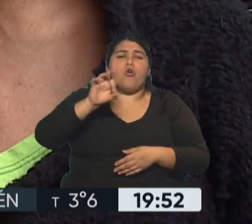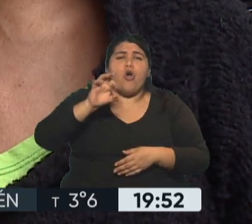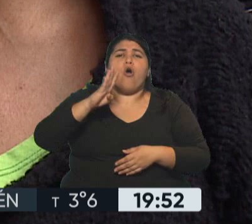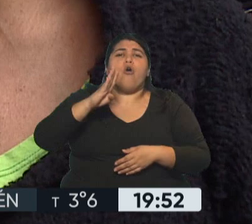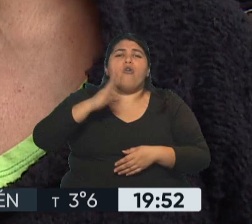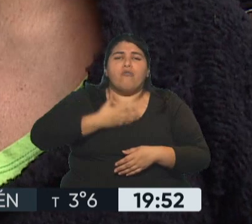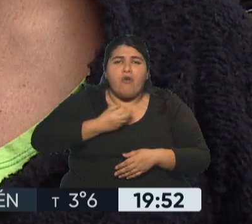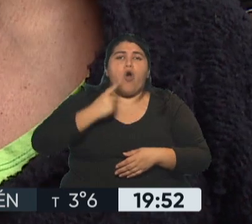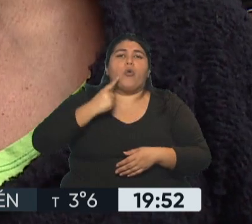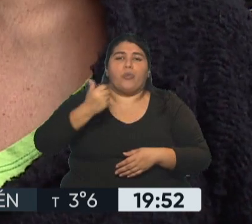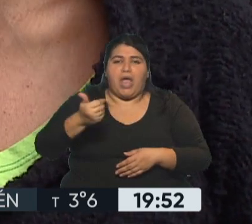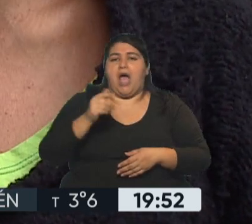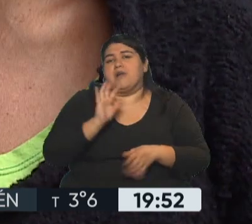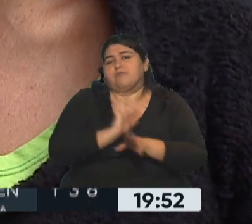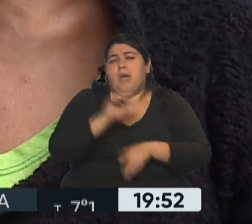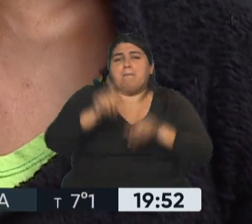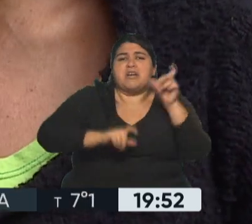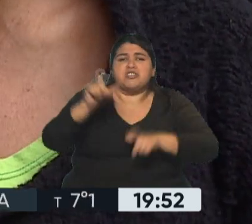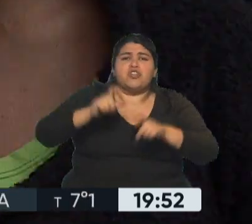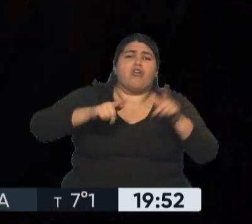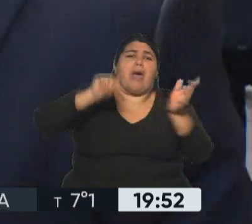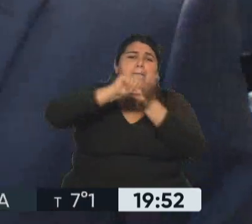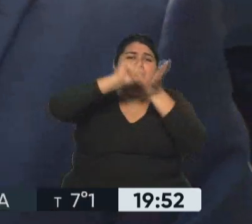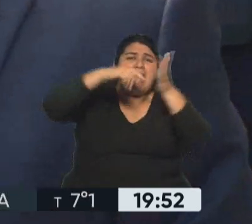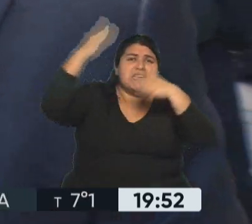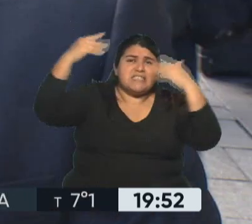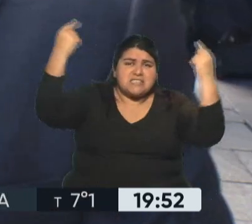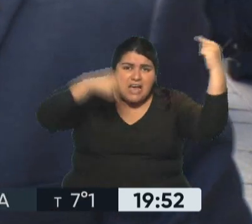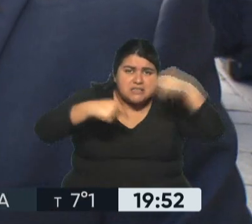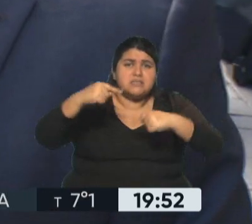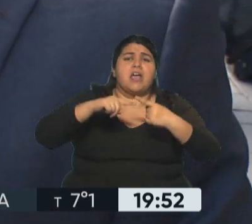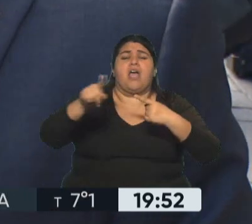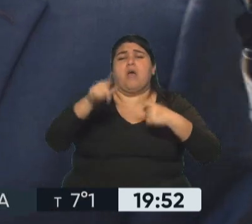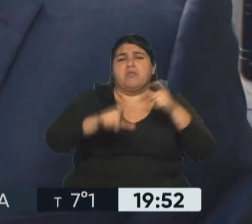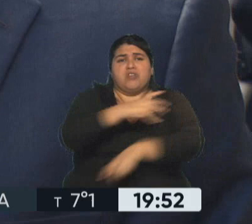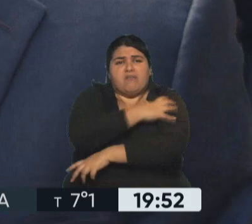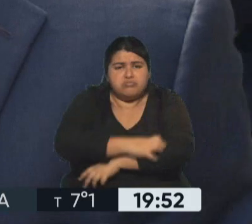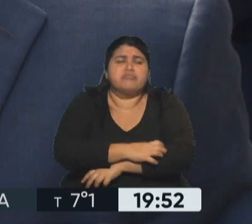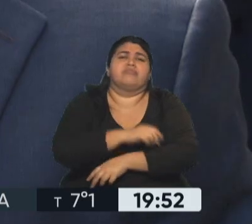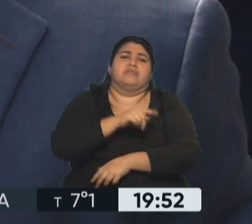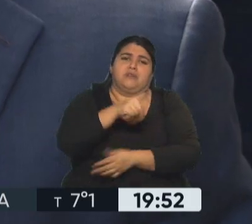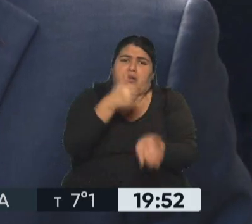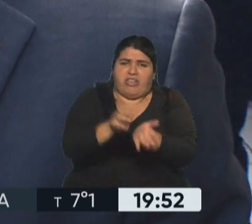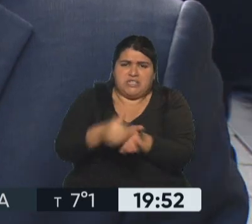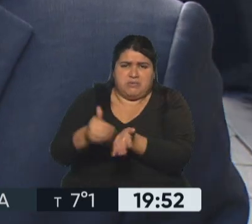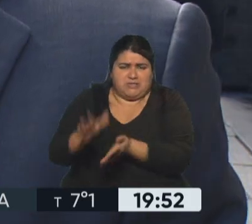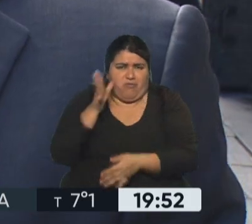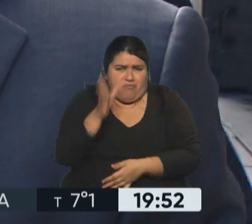los migrantes, son lamentablemente expresiones de la política misóginas,